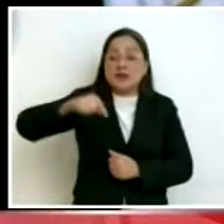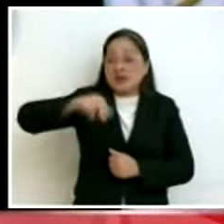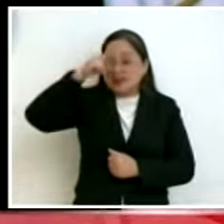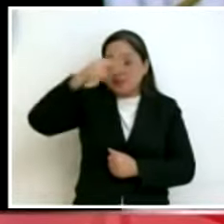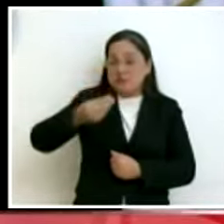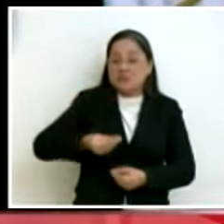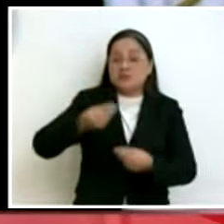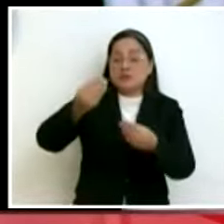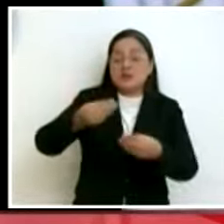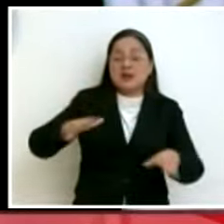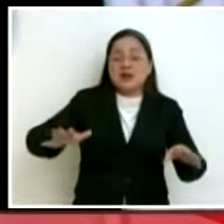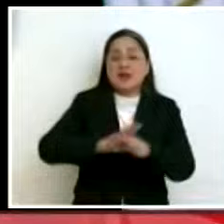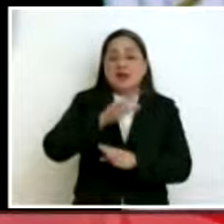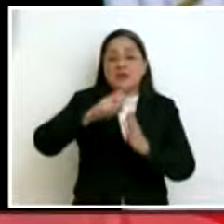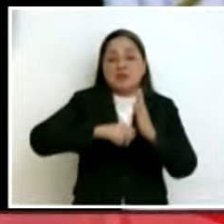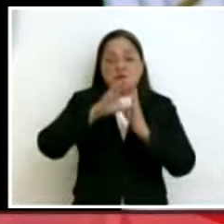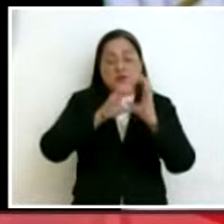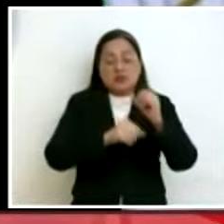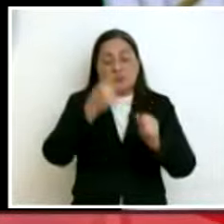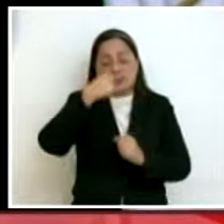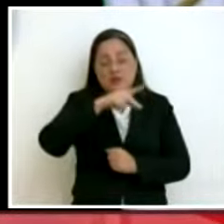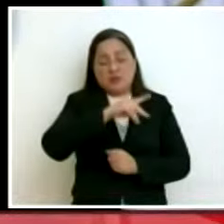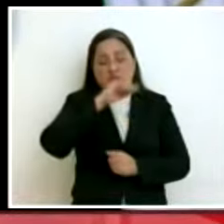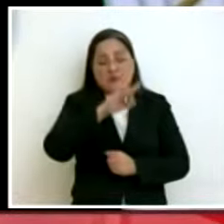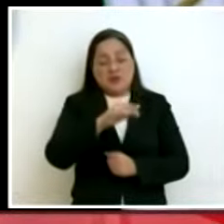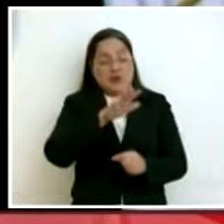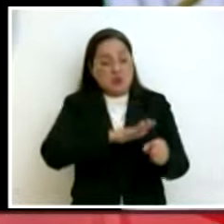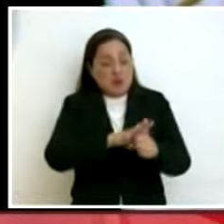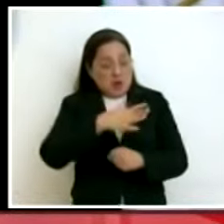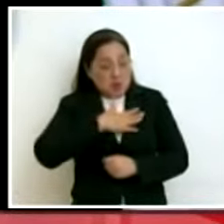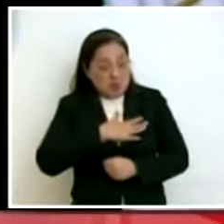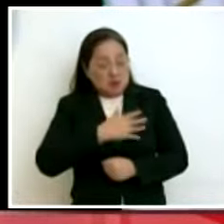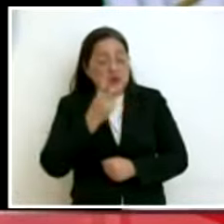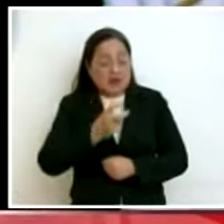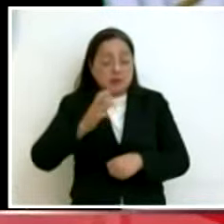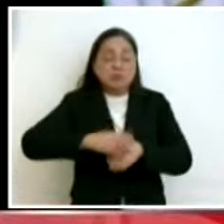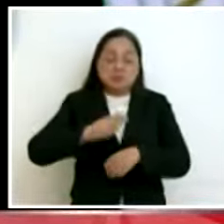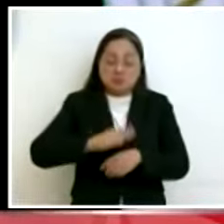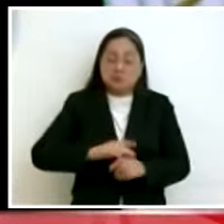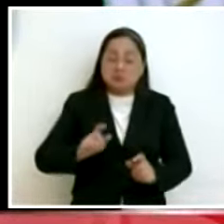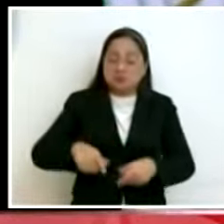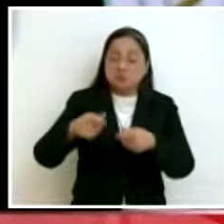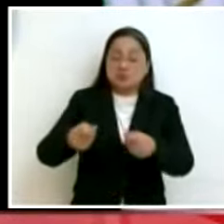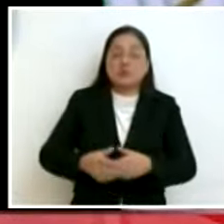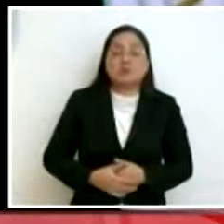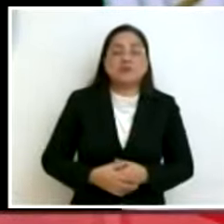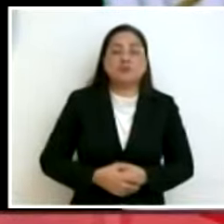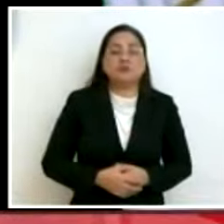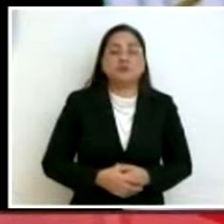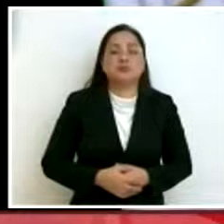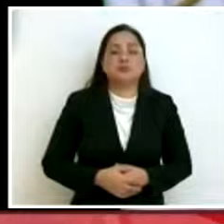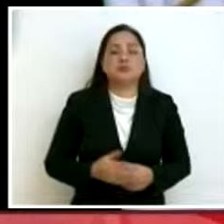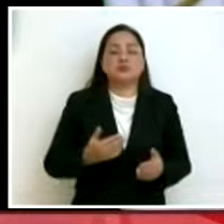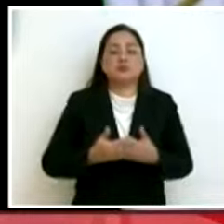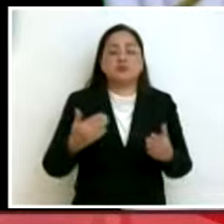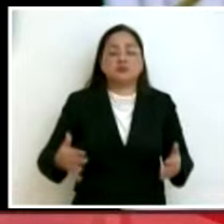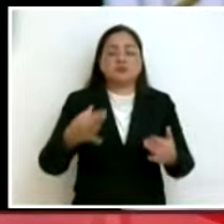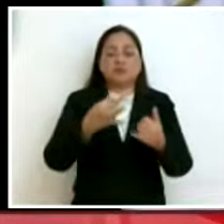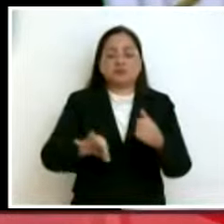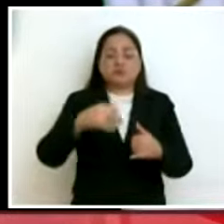la reforma judicial que necesita Eso es lo importante y por cierto para concluir quiero